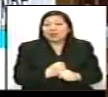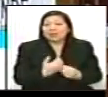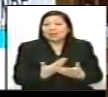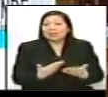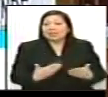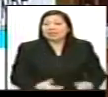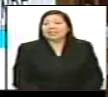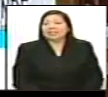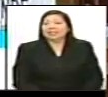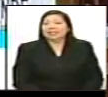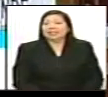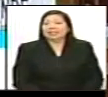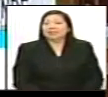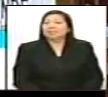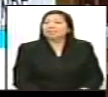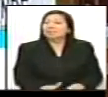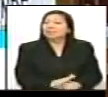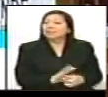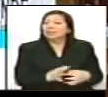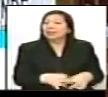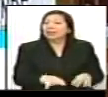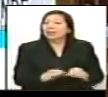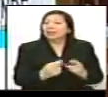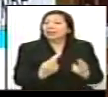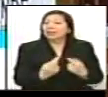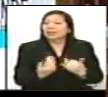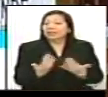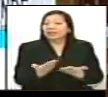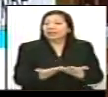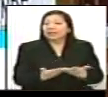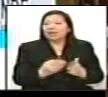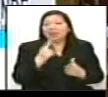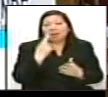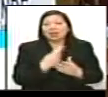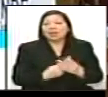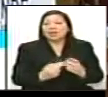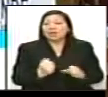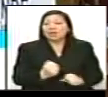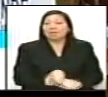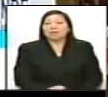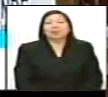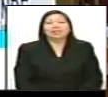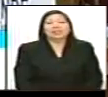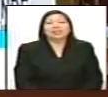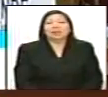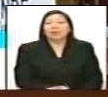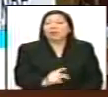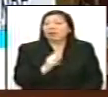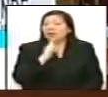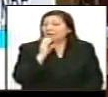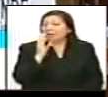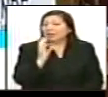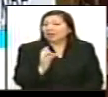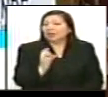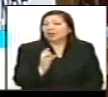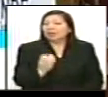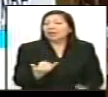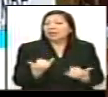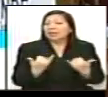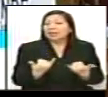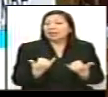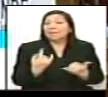elemento consustancial a esa relación es la de la confianza. Y no hay, creo yo, en el